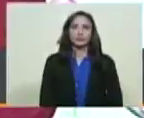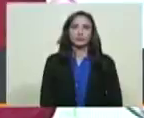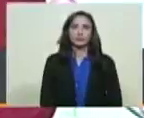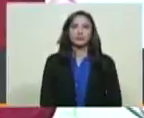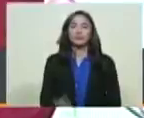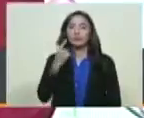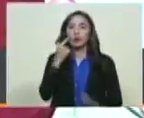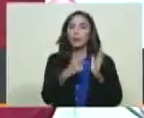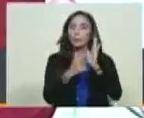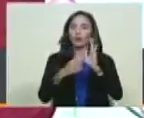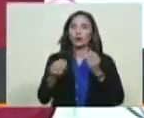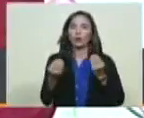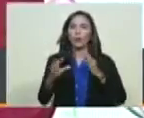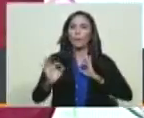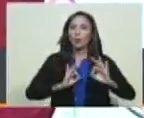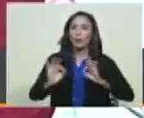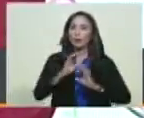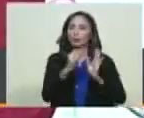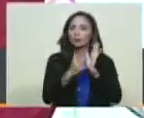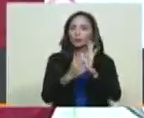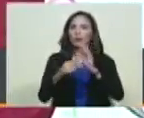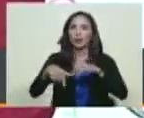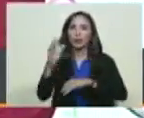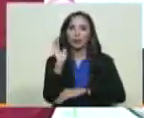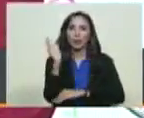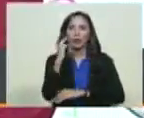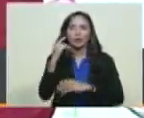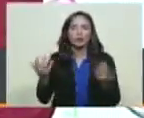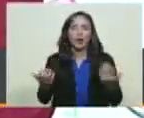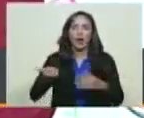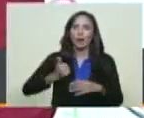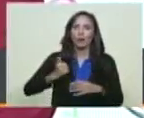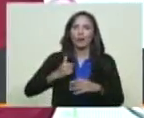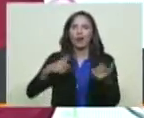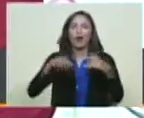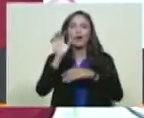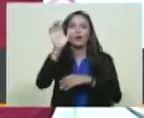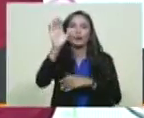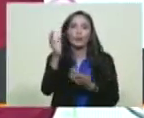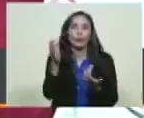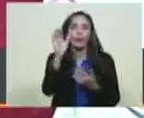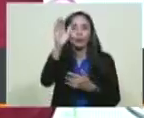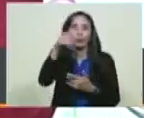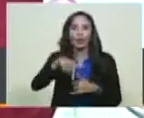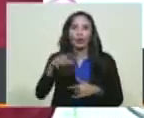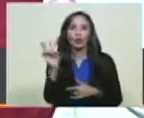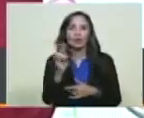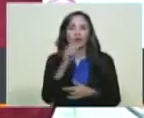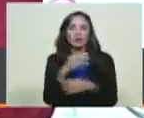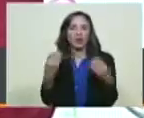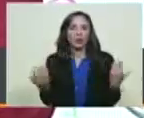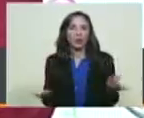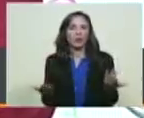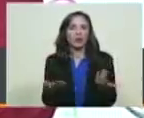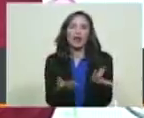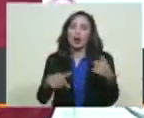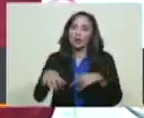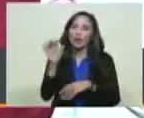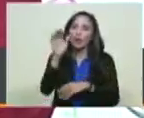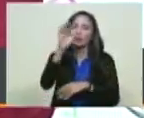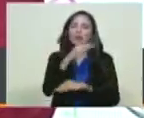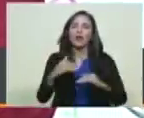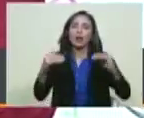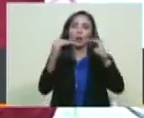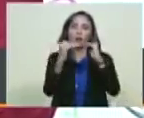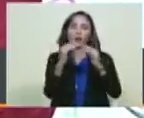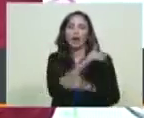la preparación de este congreso cuál va a ser el futuro de venezuela el futuro de venezuela va a ser igualdad